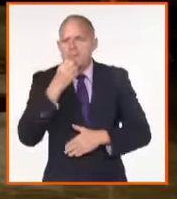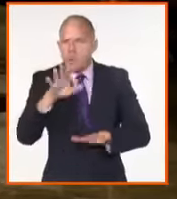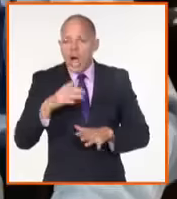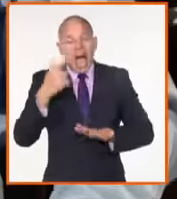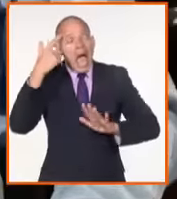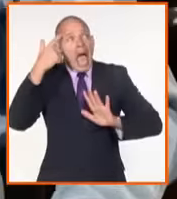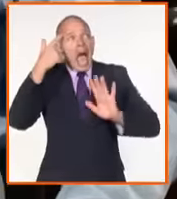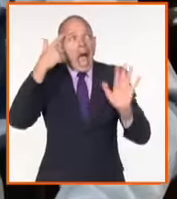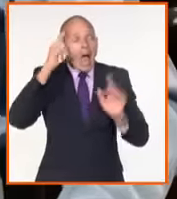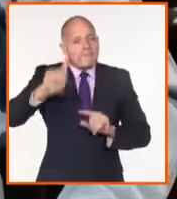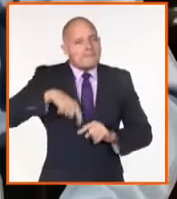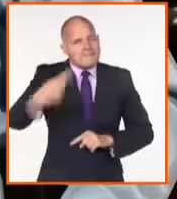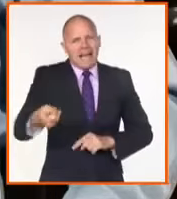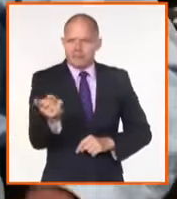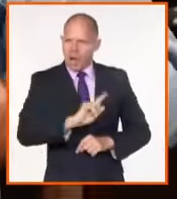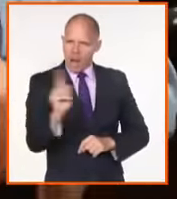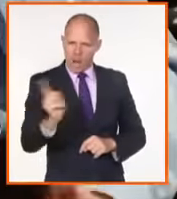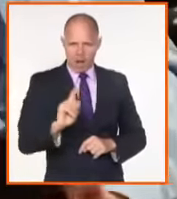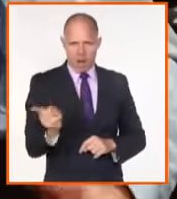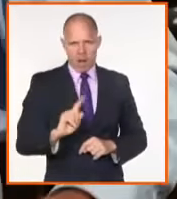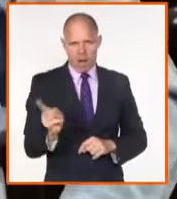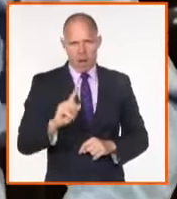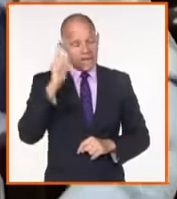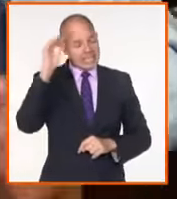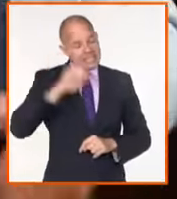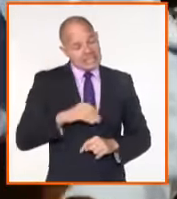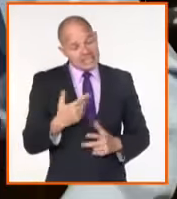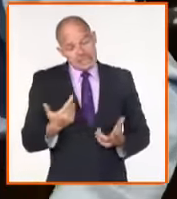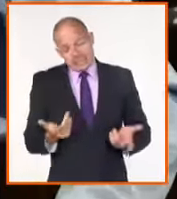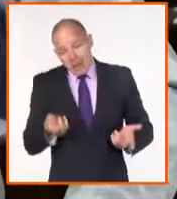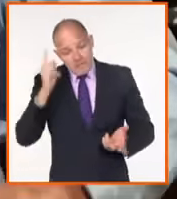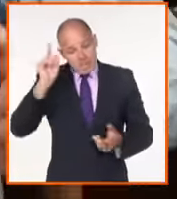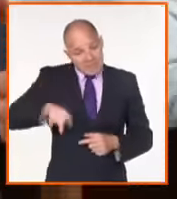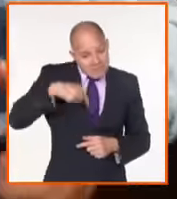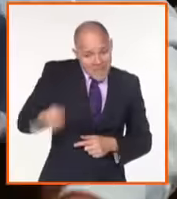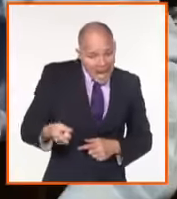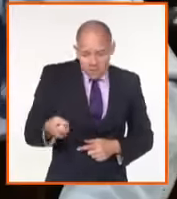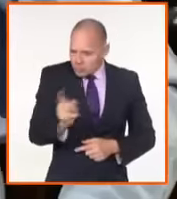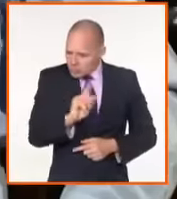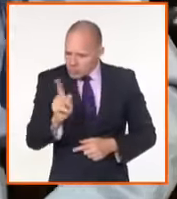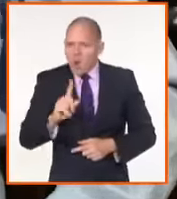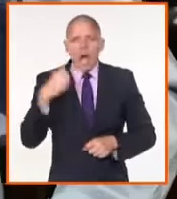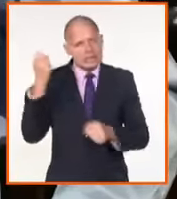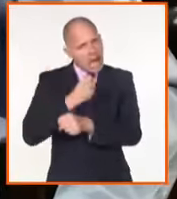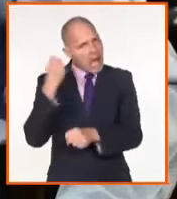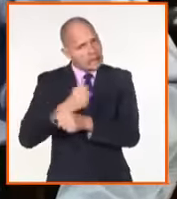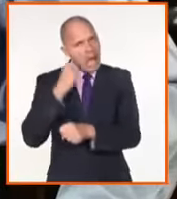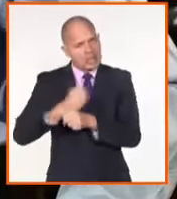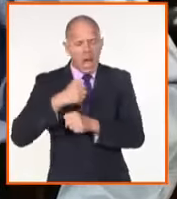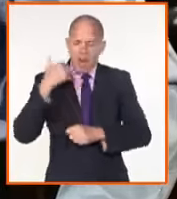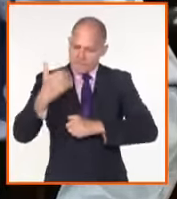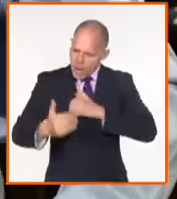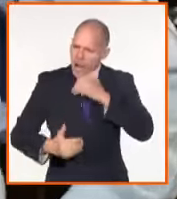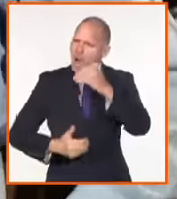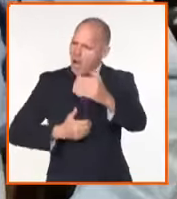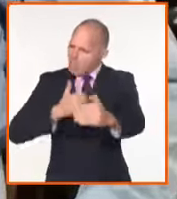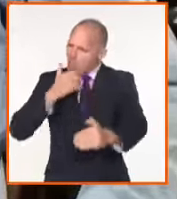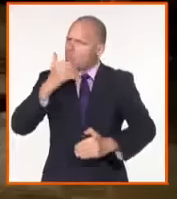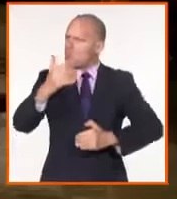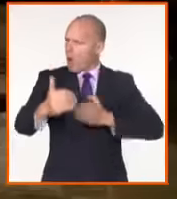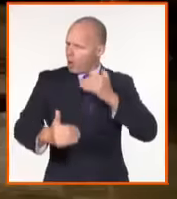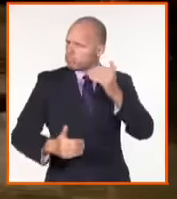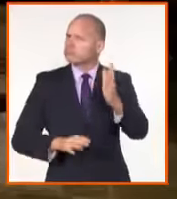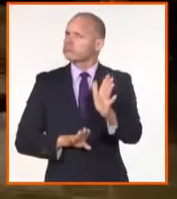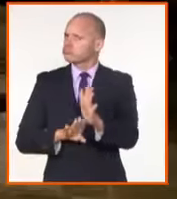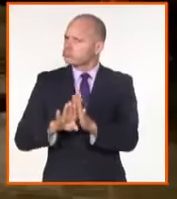ser rápido, no, porque los temas son mañana. Que va a ser mañana, no, pero hay que trabajar y hay que crear las condiciones, y sobre todo hay que crear las conciencias de